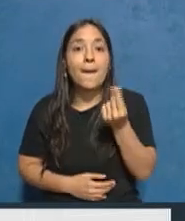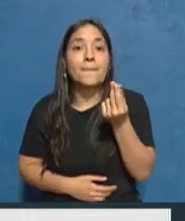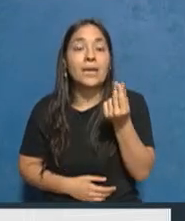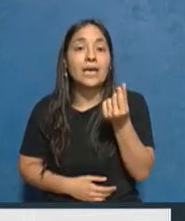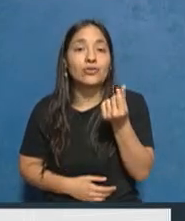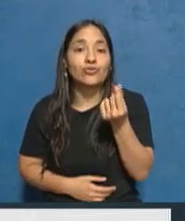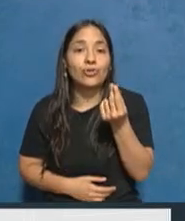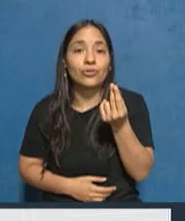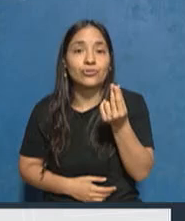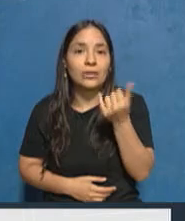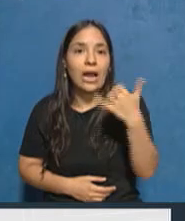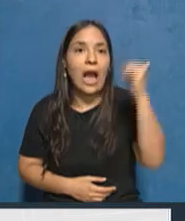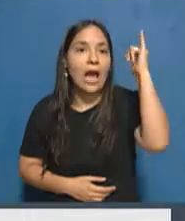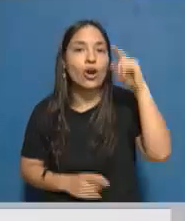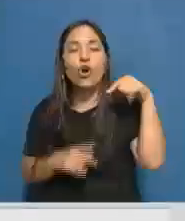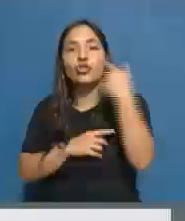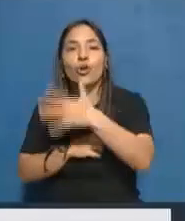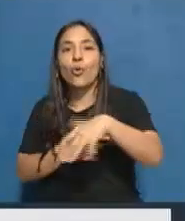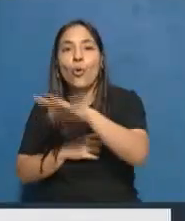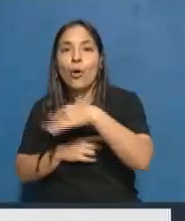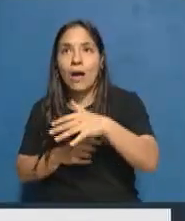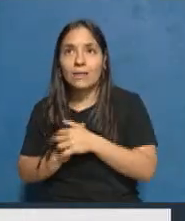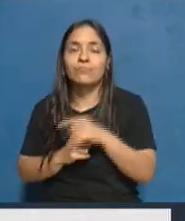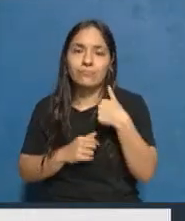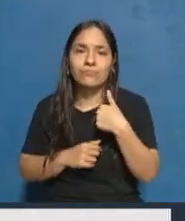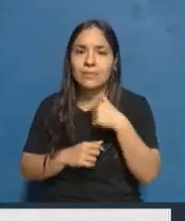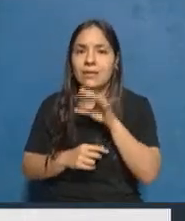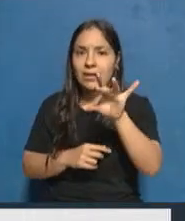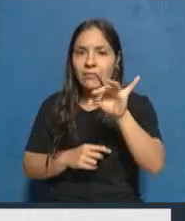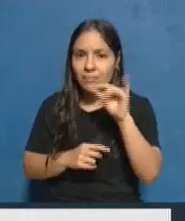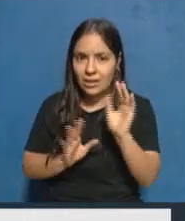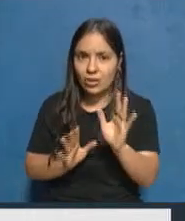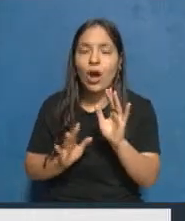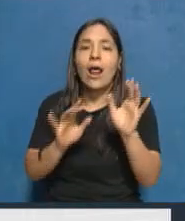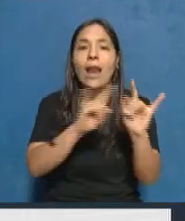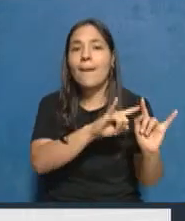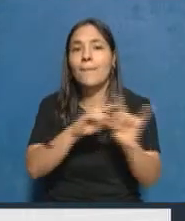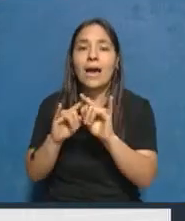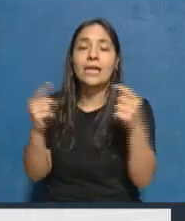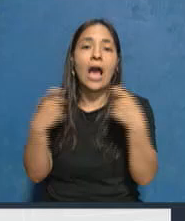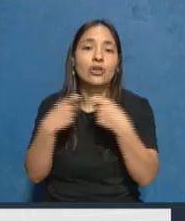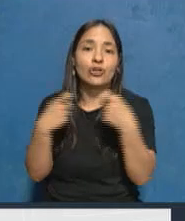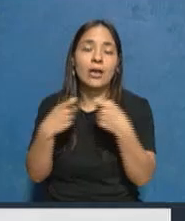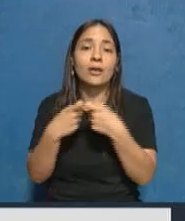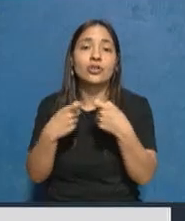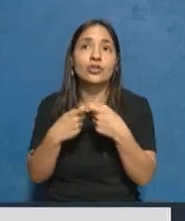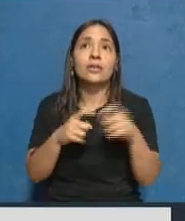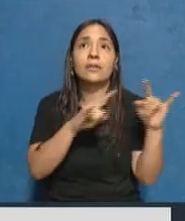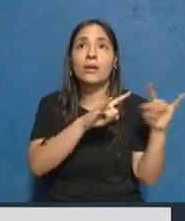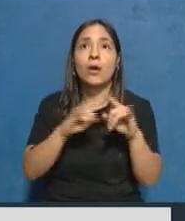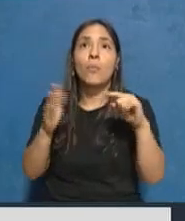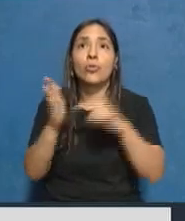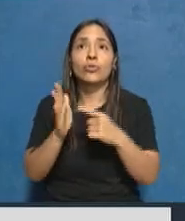como que son más caros que en otros lugares. Yo los invito a que entren en la página de la asociación, que es